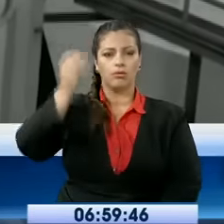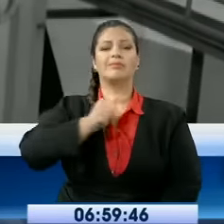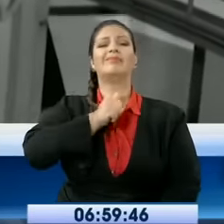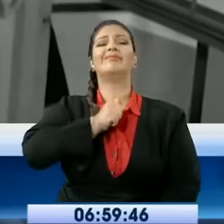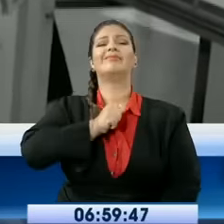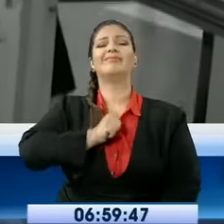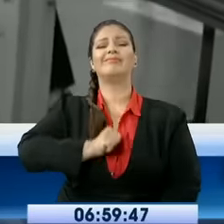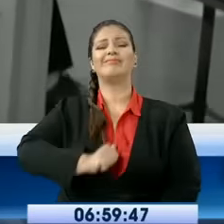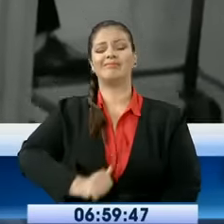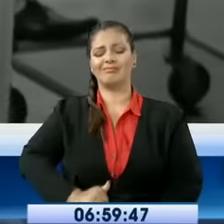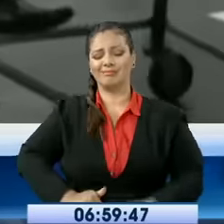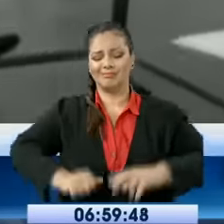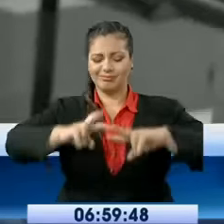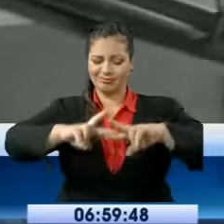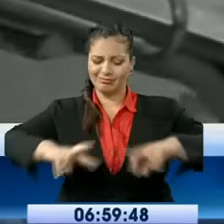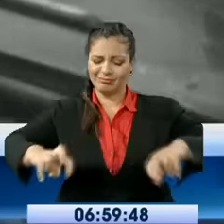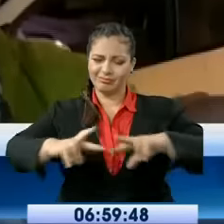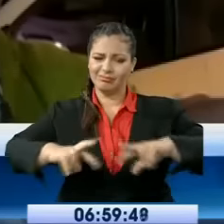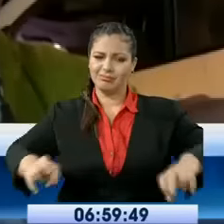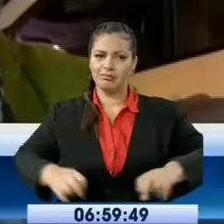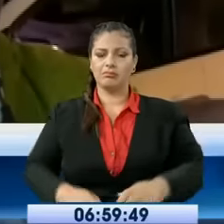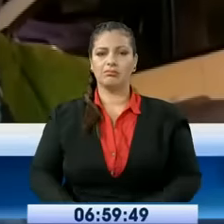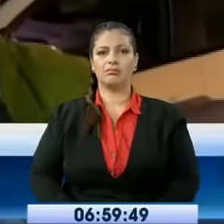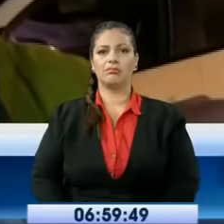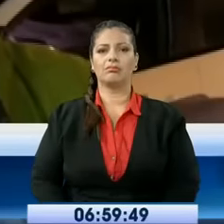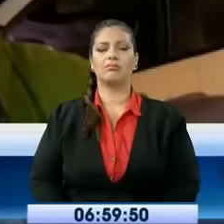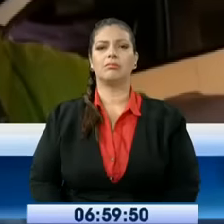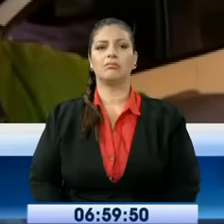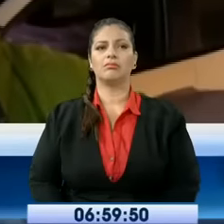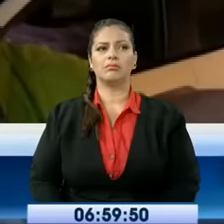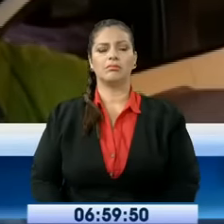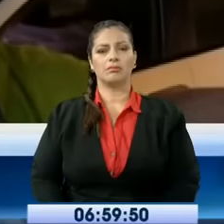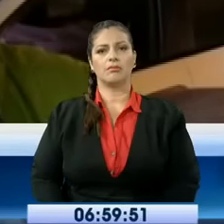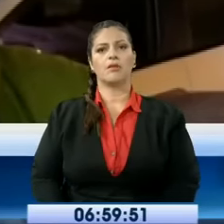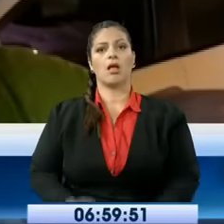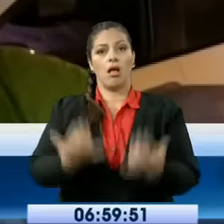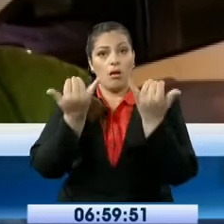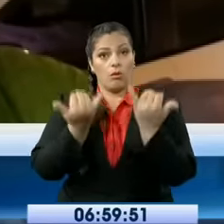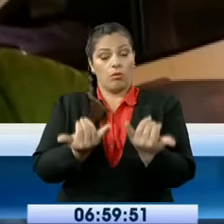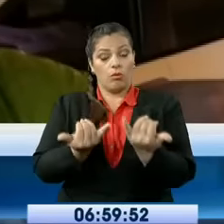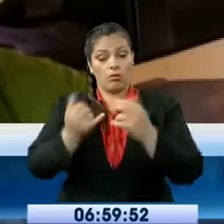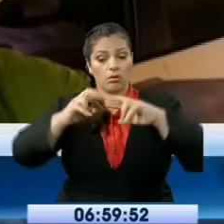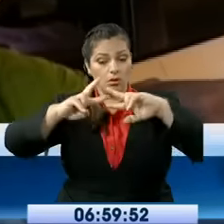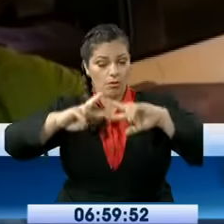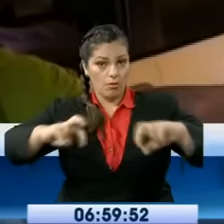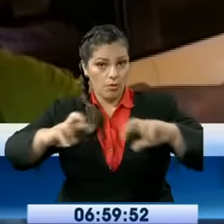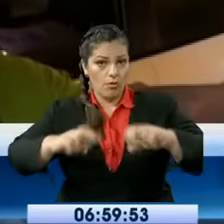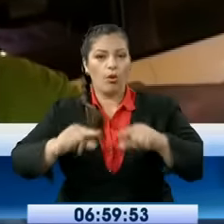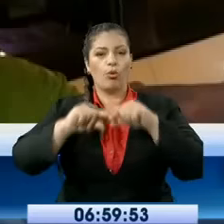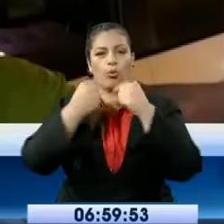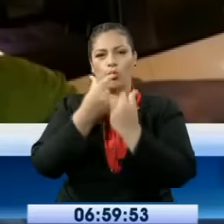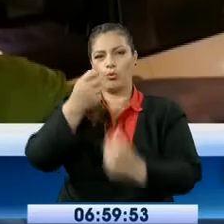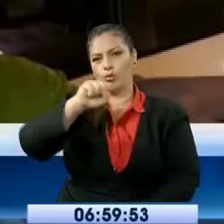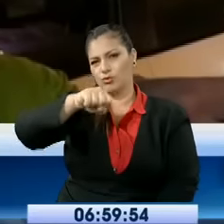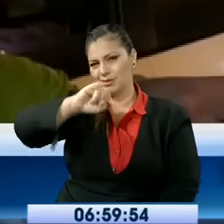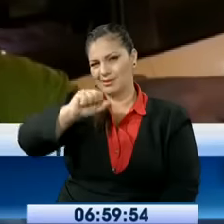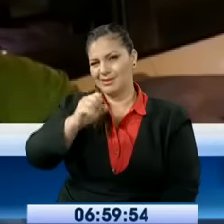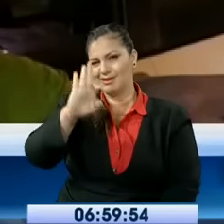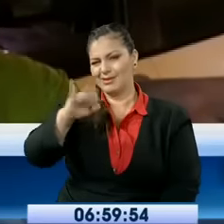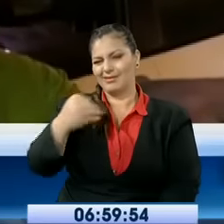de este inusual accidente. Se determinará luego las investigaciones respectivas con el CIA, levantamiento de huesas,